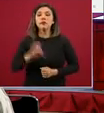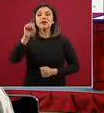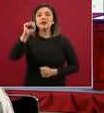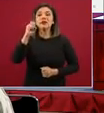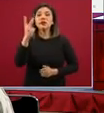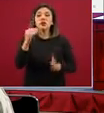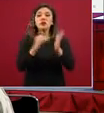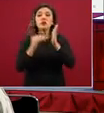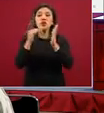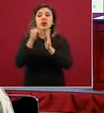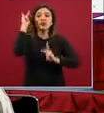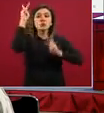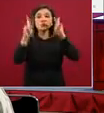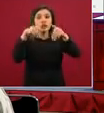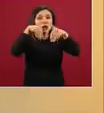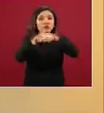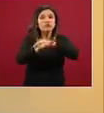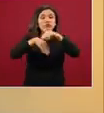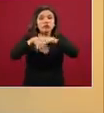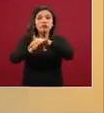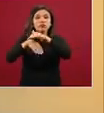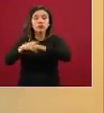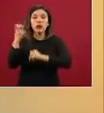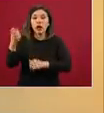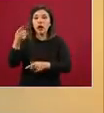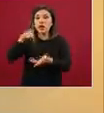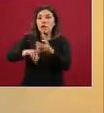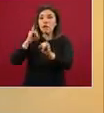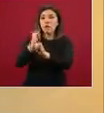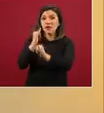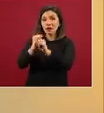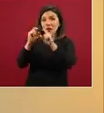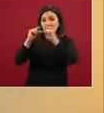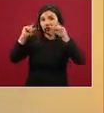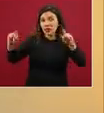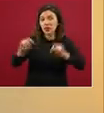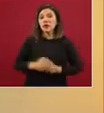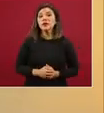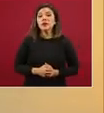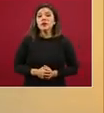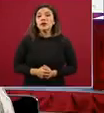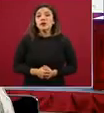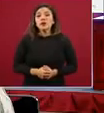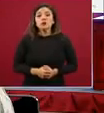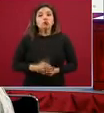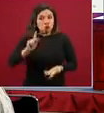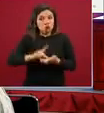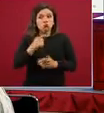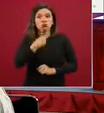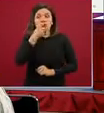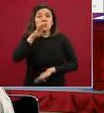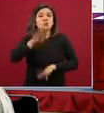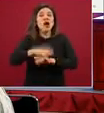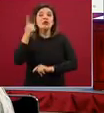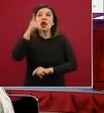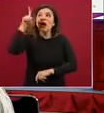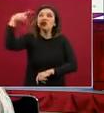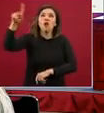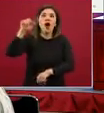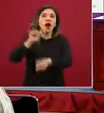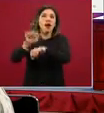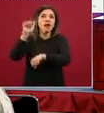62 millones de visitas tuvimos en línea, repito, más que la población de